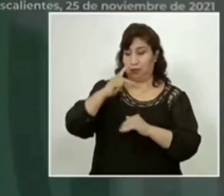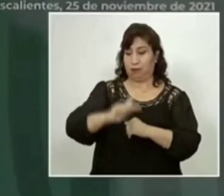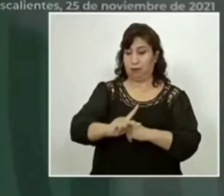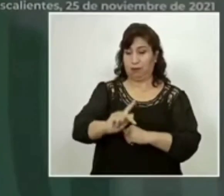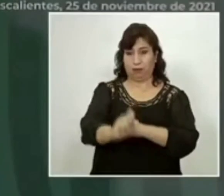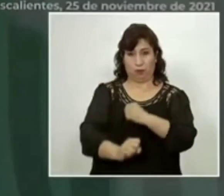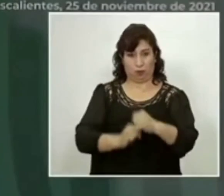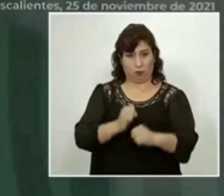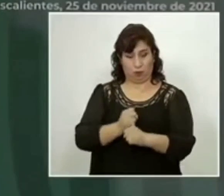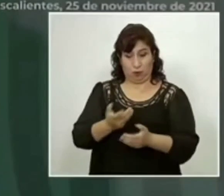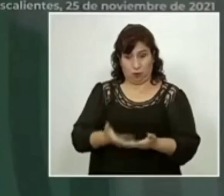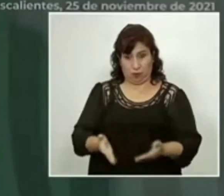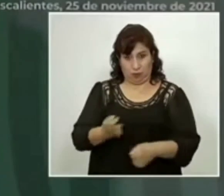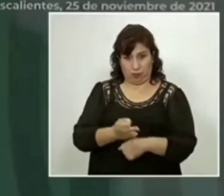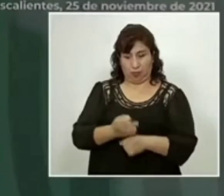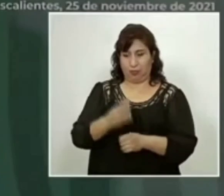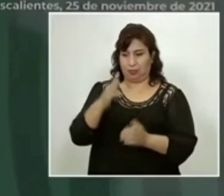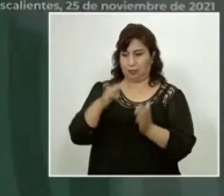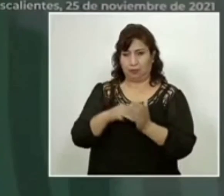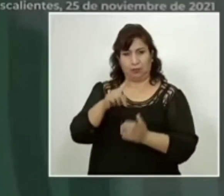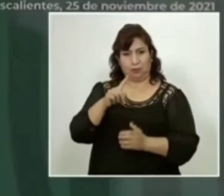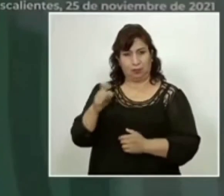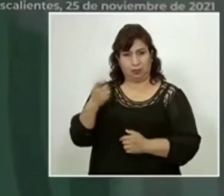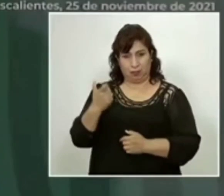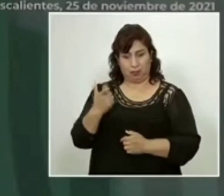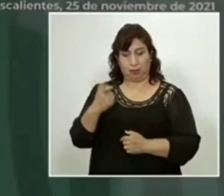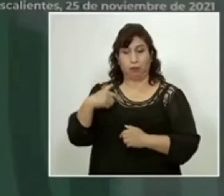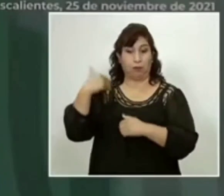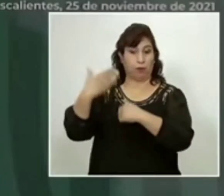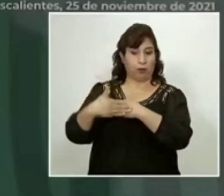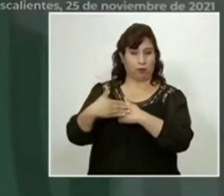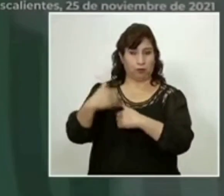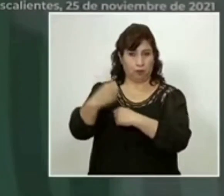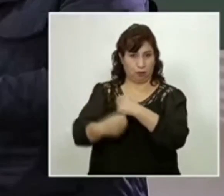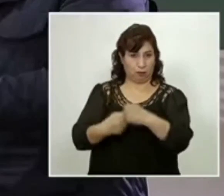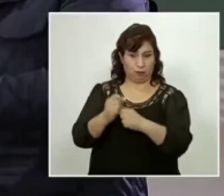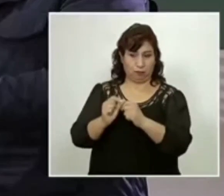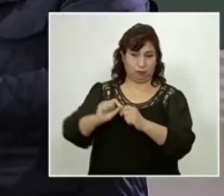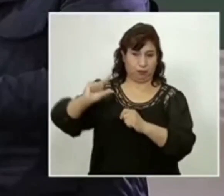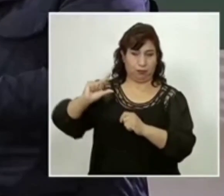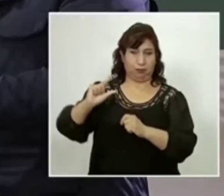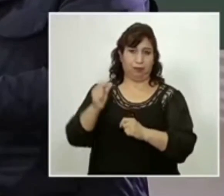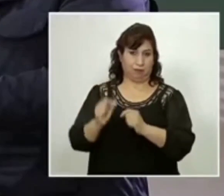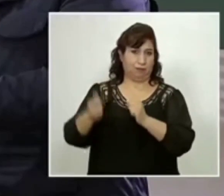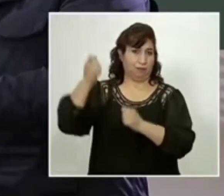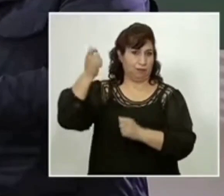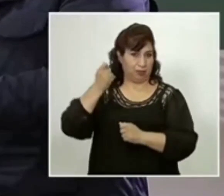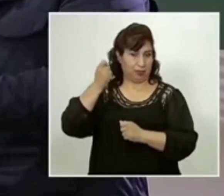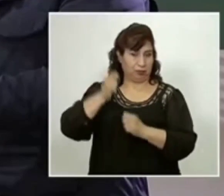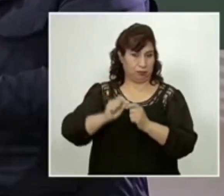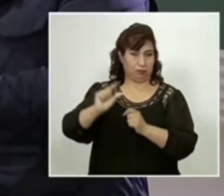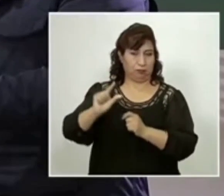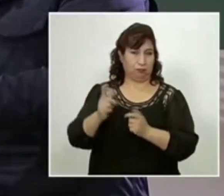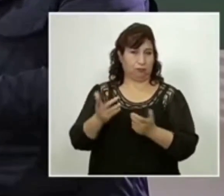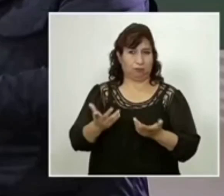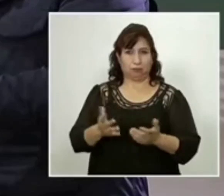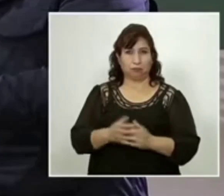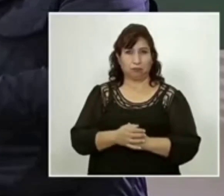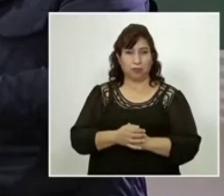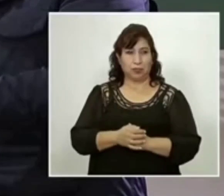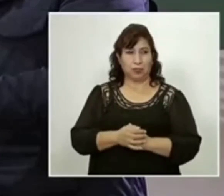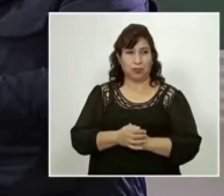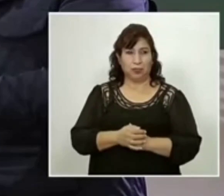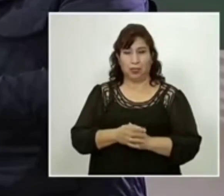Ahorita reciben 3.100 pesos y el próximo año tendrán un incremento en la pensión. En suma, en el estado